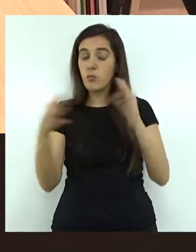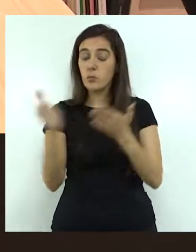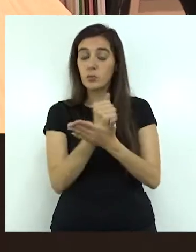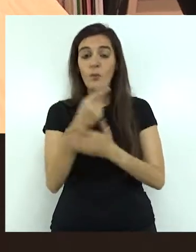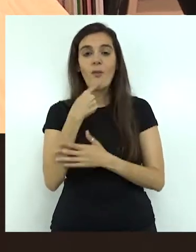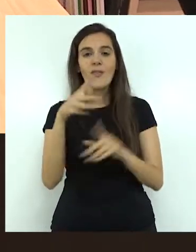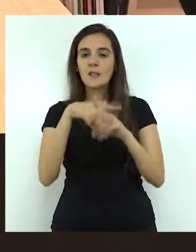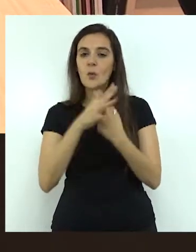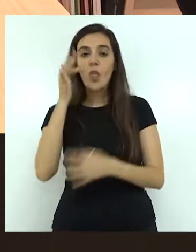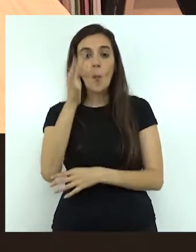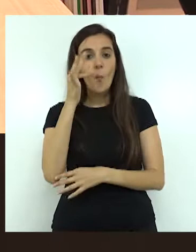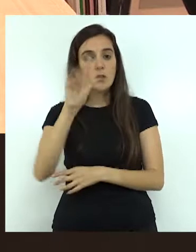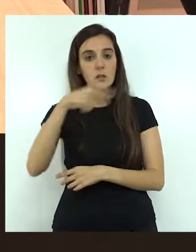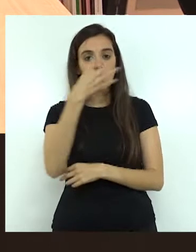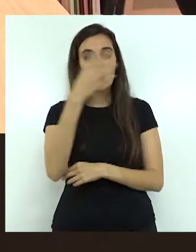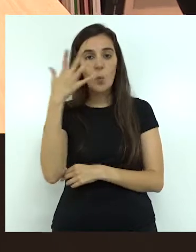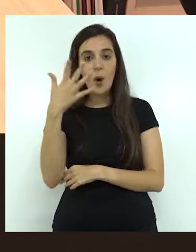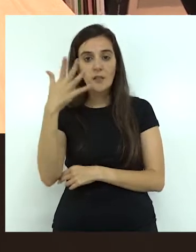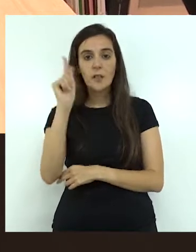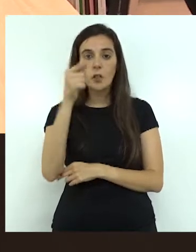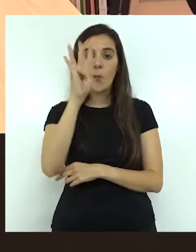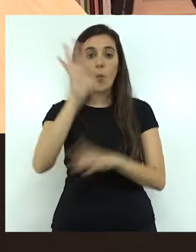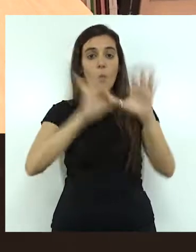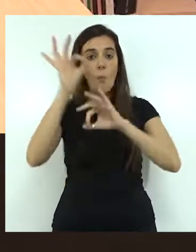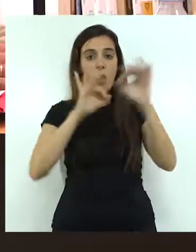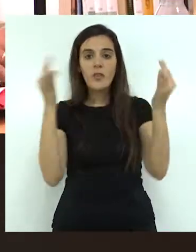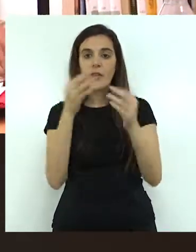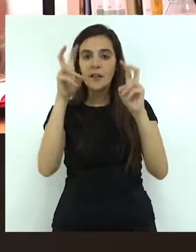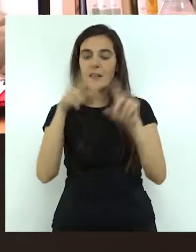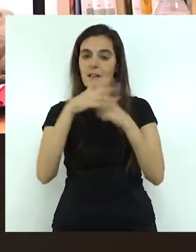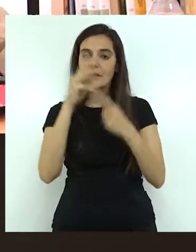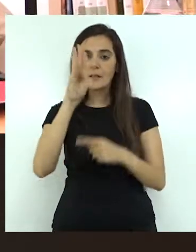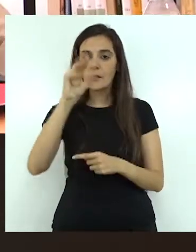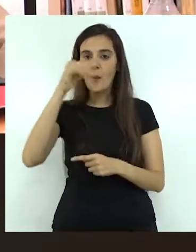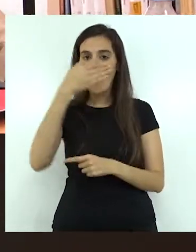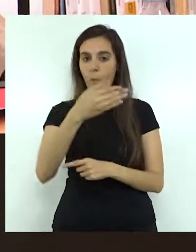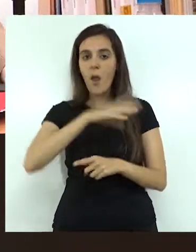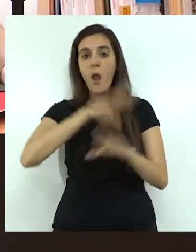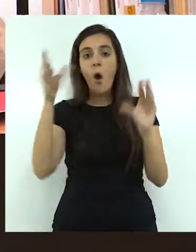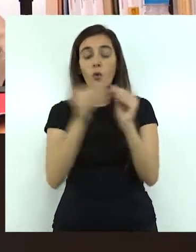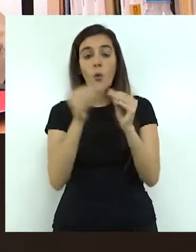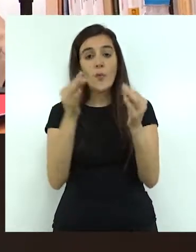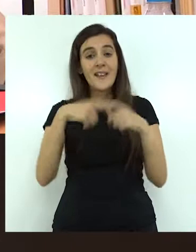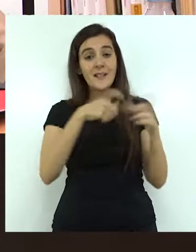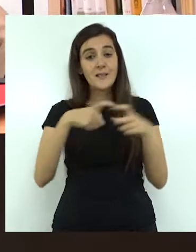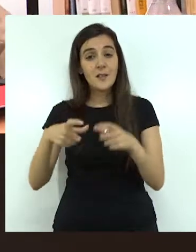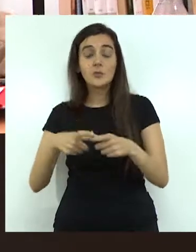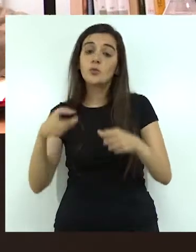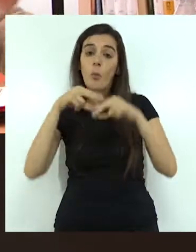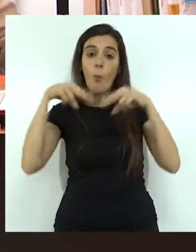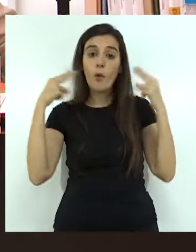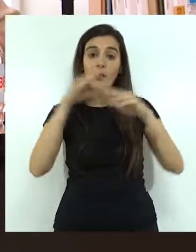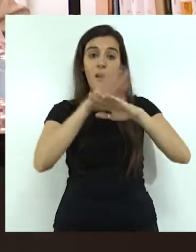45 con 4% del pib compuesto por el sector público cuando el resto de españa este porcentaje es del